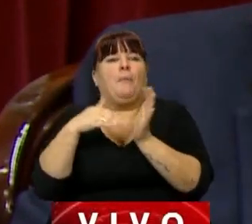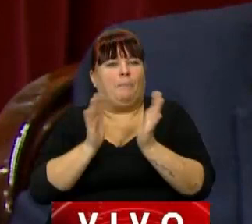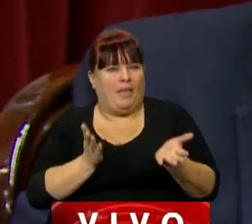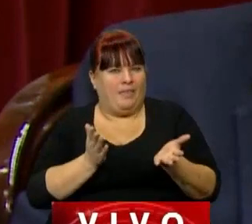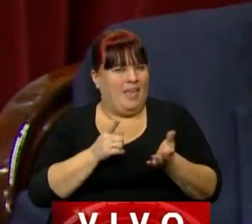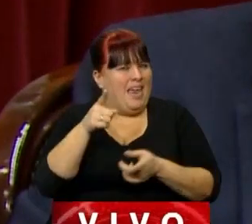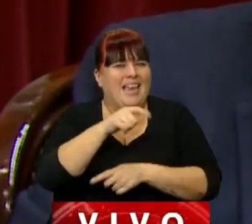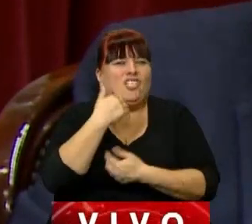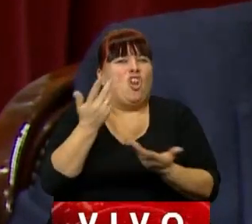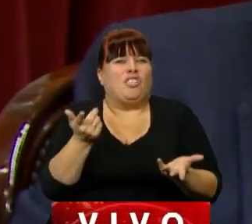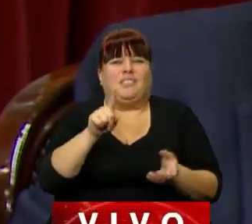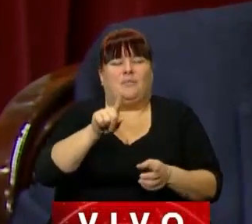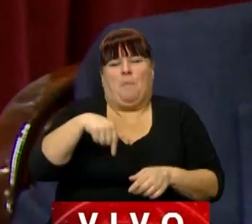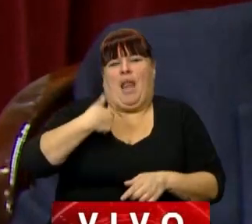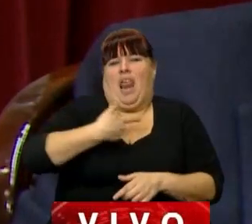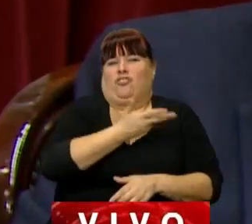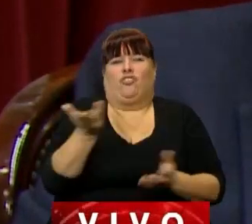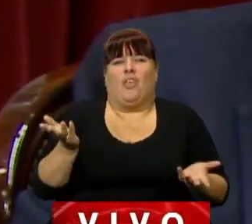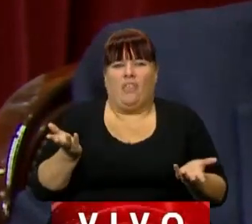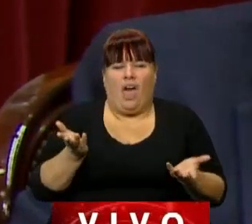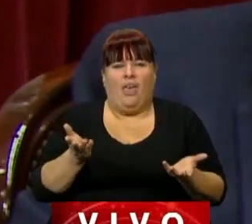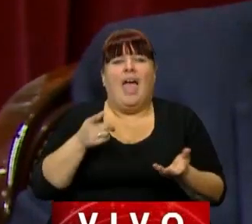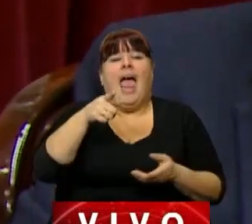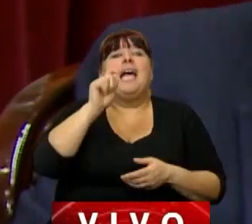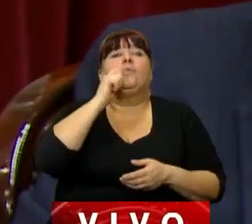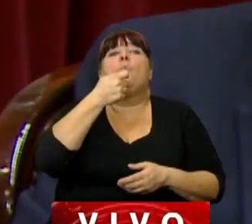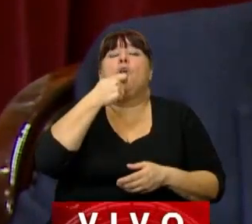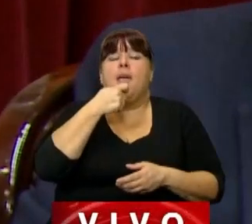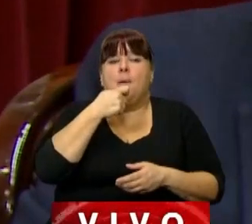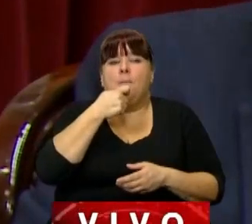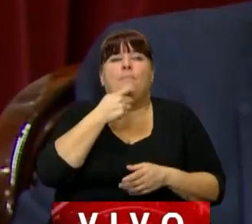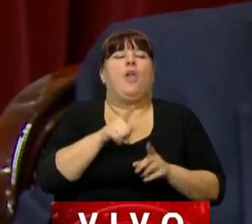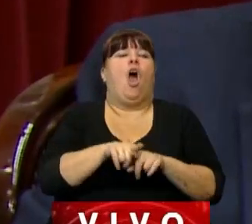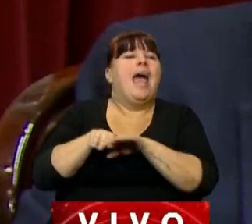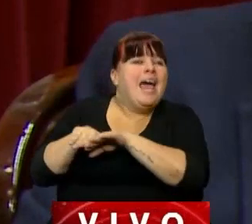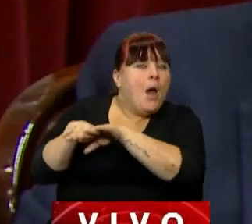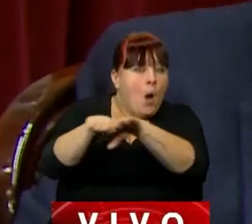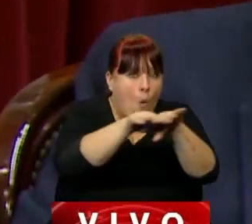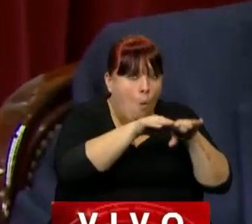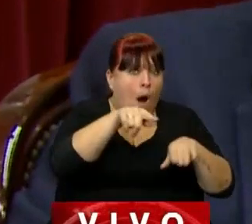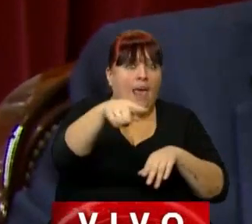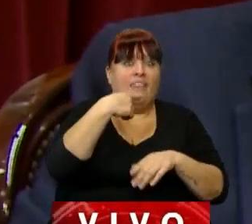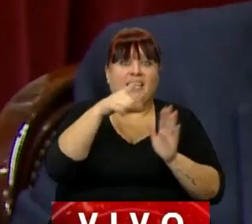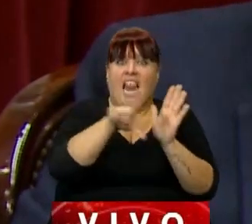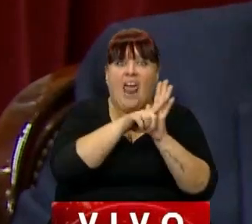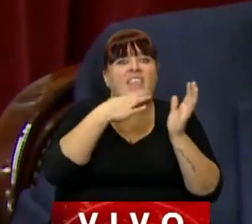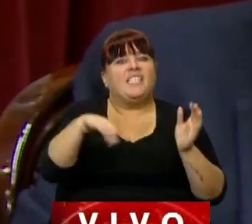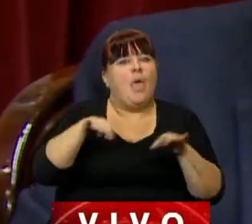Eso no es útil, señor, para nuestra sociedad. Es útil cuando llevamos en una igualdad, como dicen nuestras